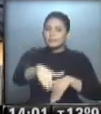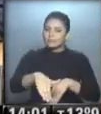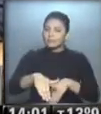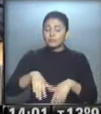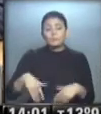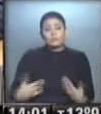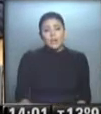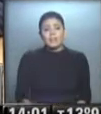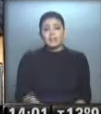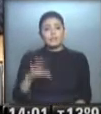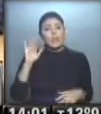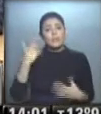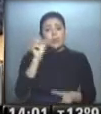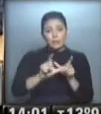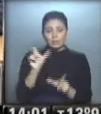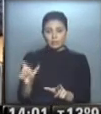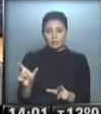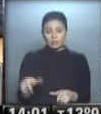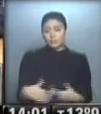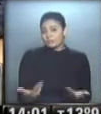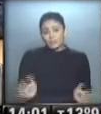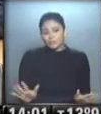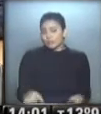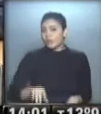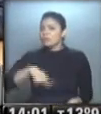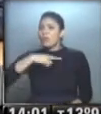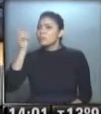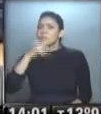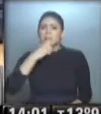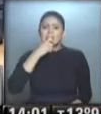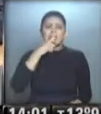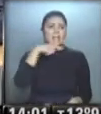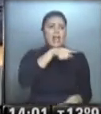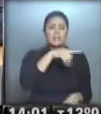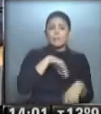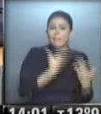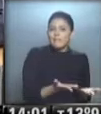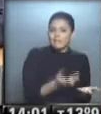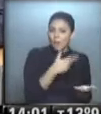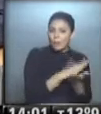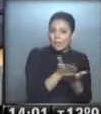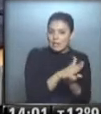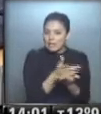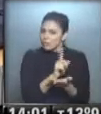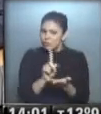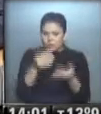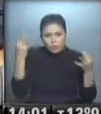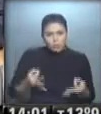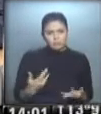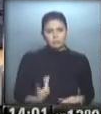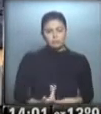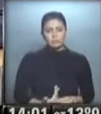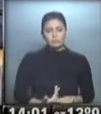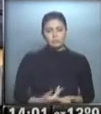lo mejor para la gente. En eso, no ando yendo para donde sopla el viento o alguna cuestión coyuntural.